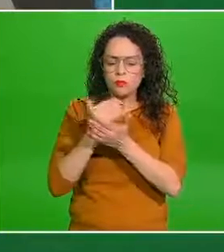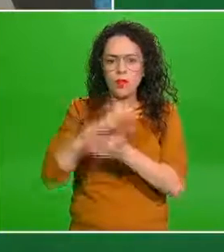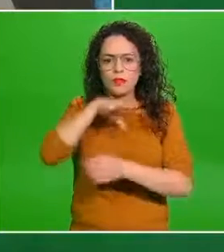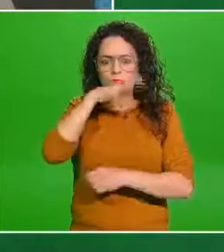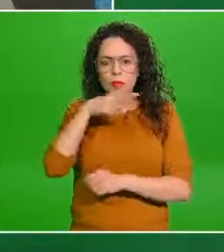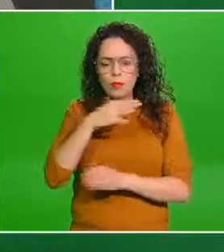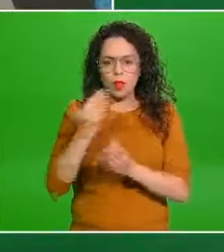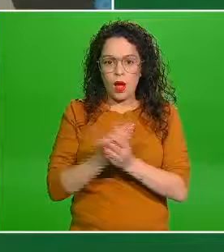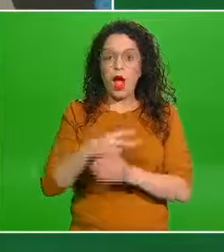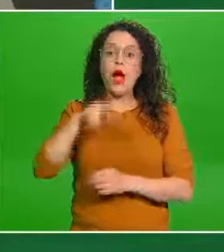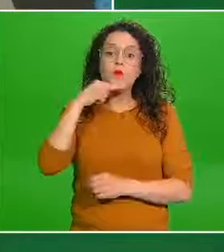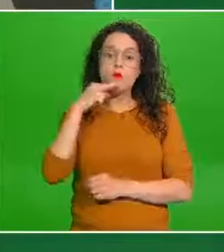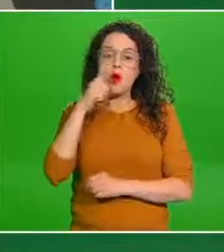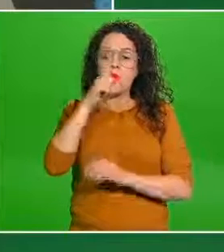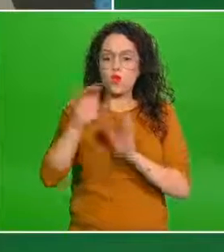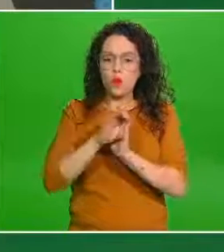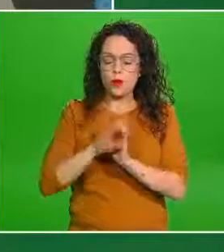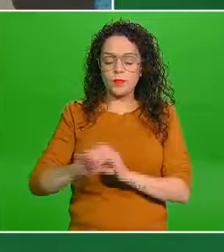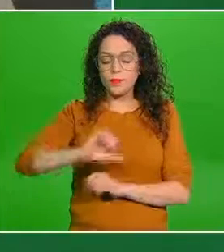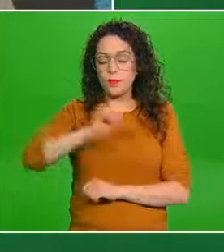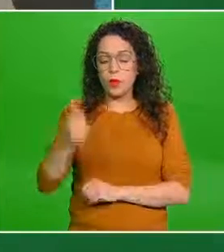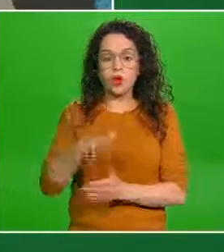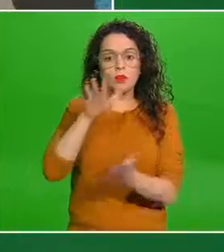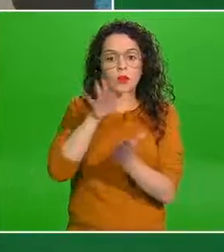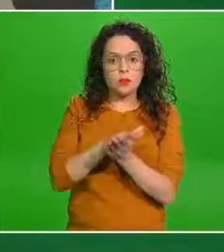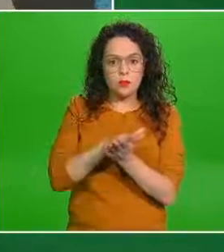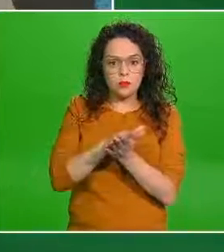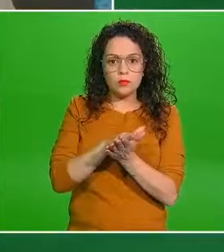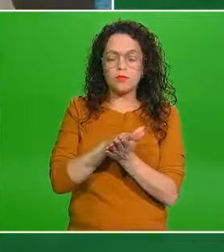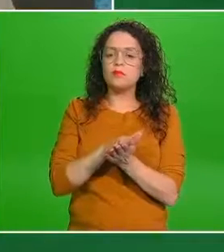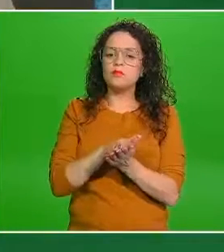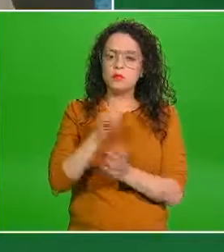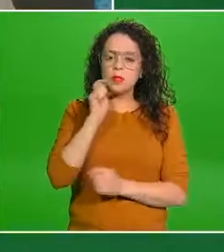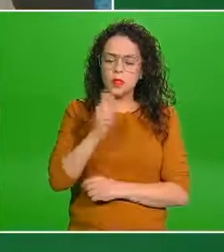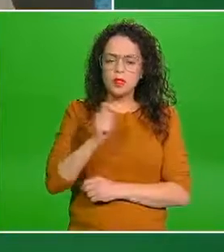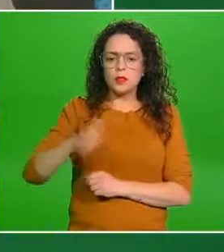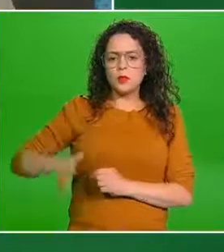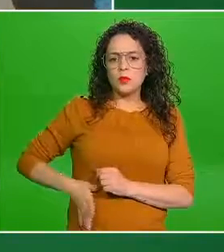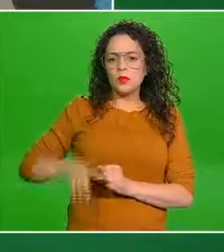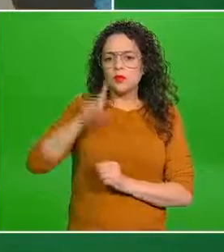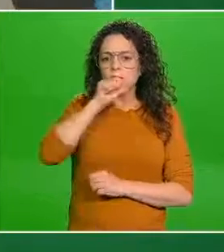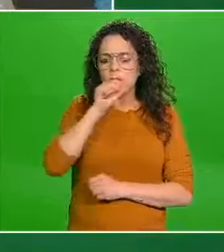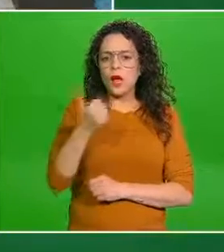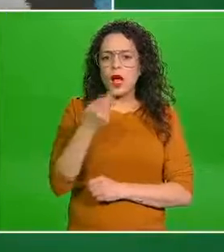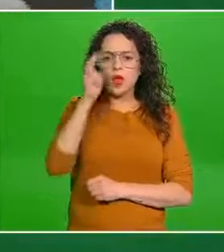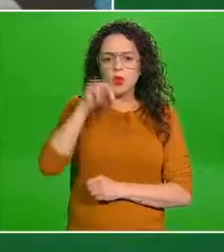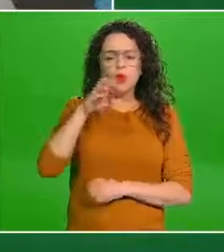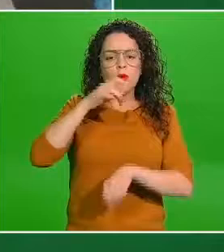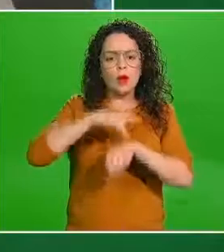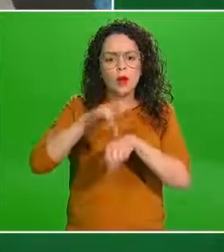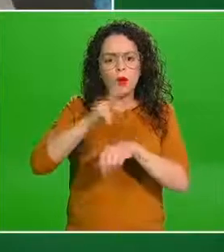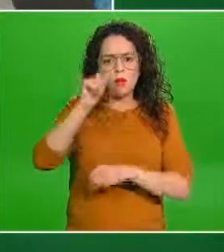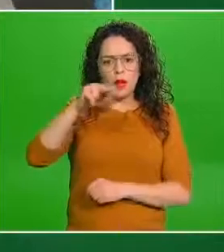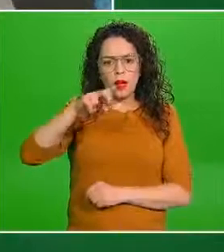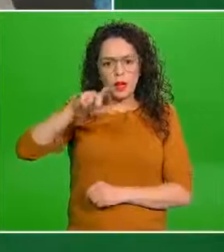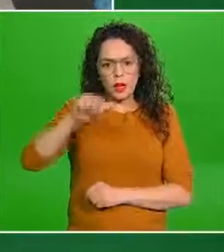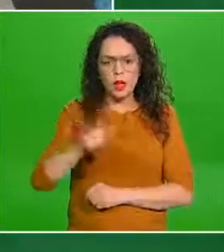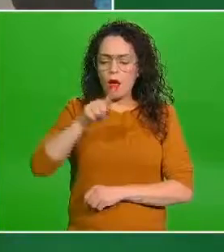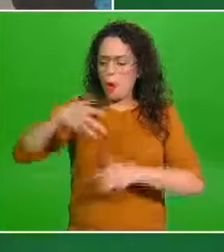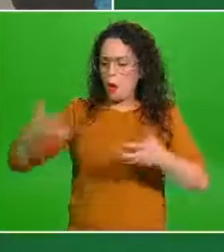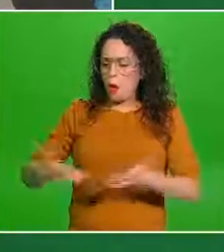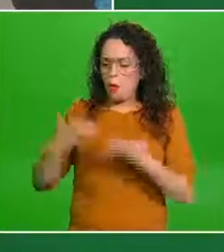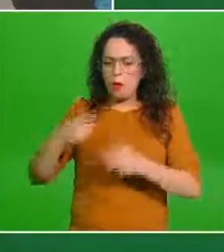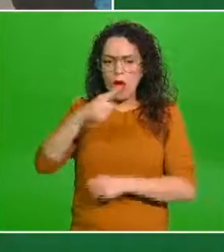B, un sándwich de pan integral con pechuga de pollo, atún o queso panela y una ensalada al gusto.